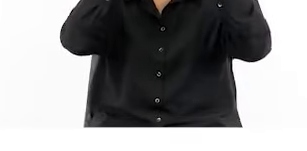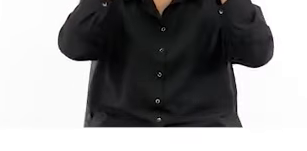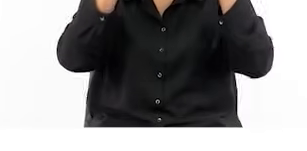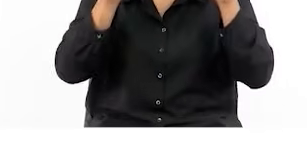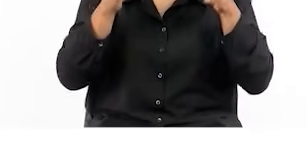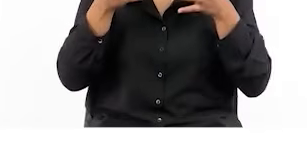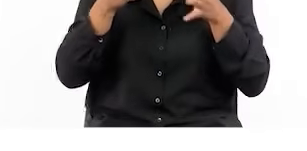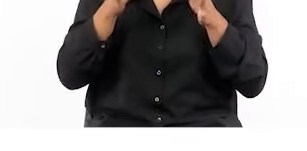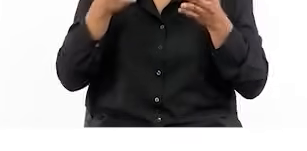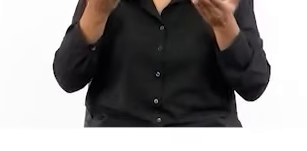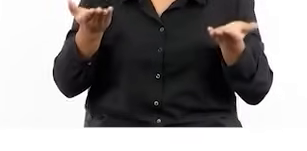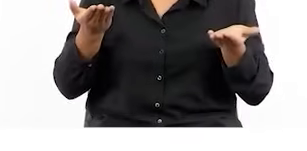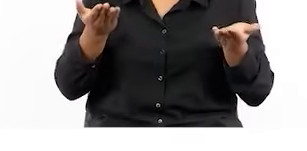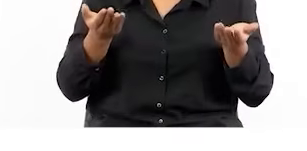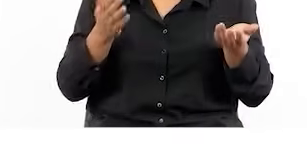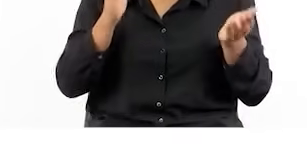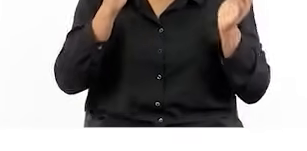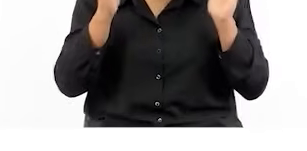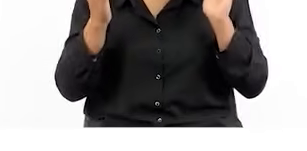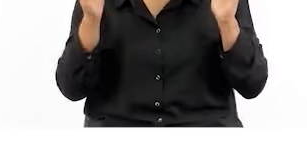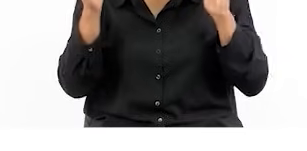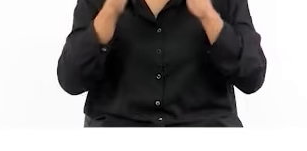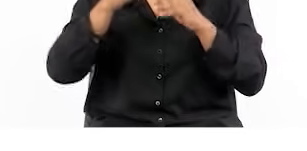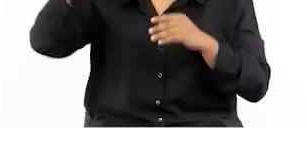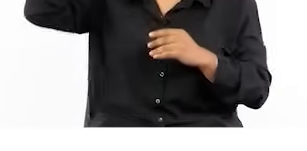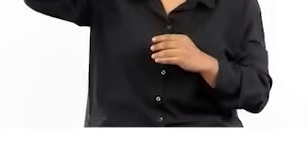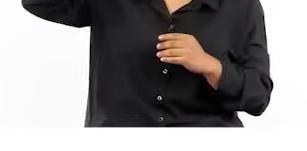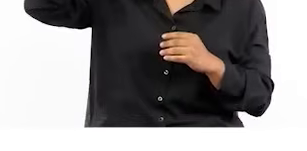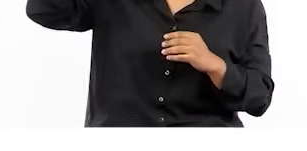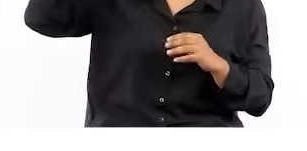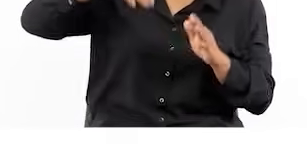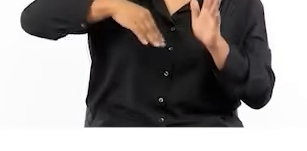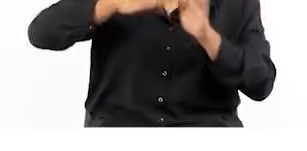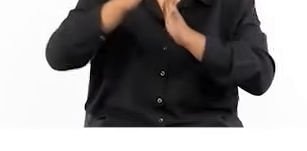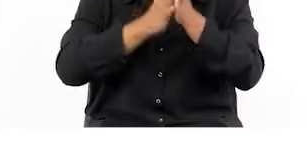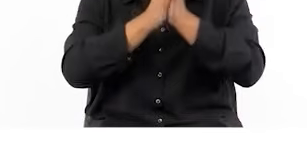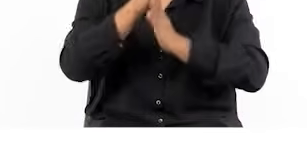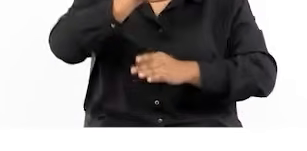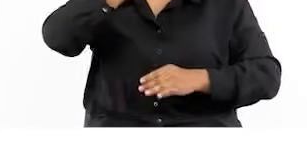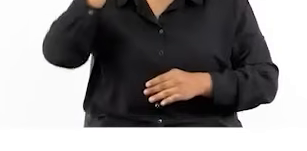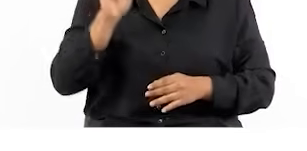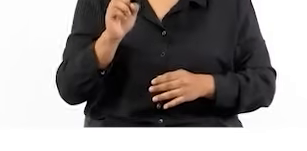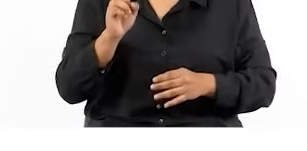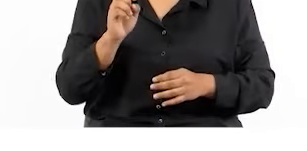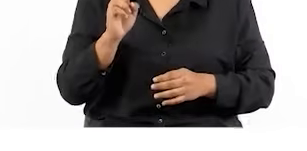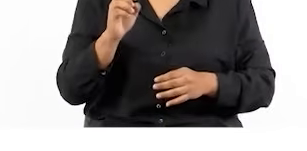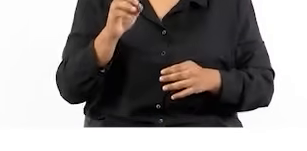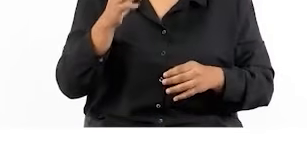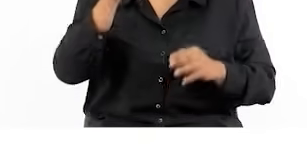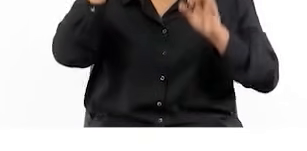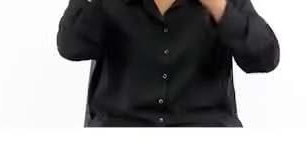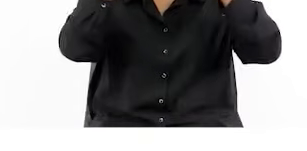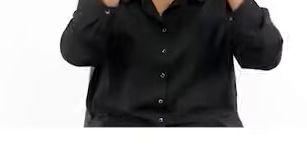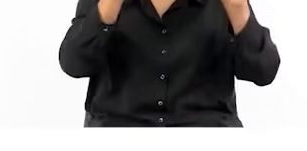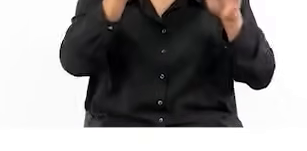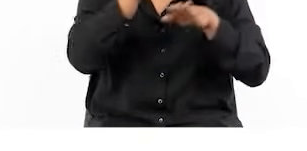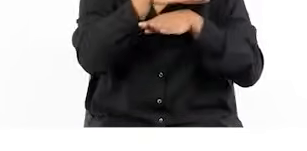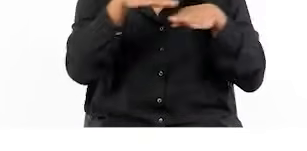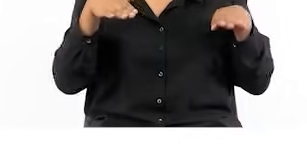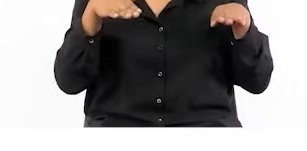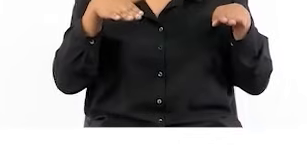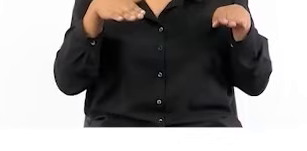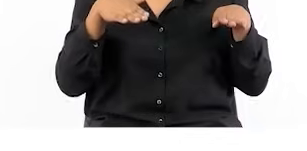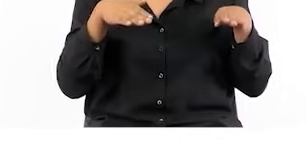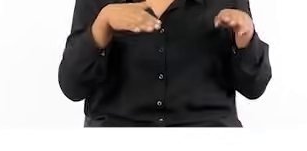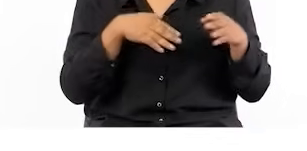magnífica. Pero, ¿cómo se forman esas estrellas? ¿Podemos compararlas al Sol? O, más interesante,